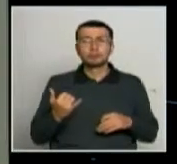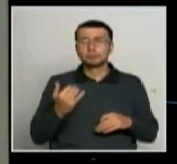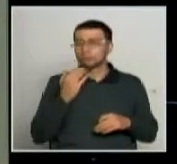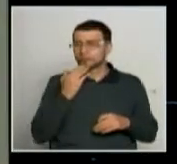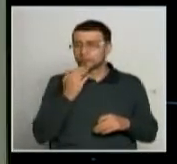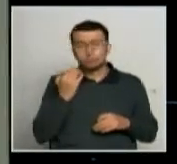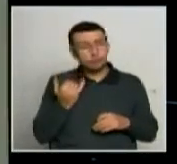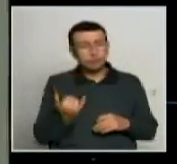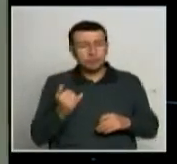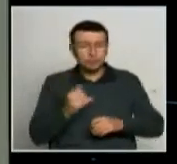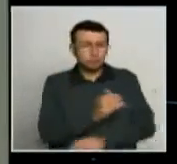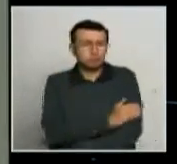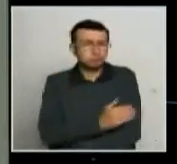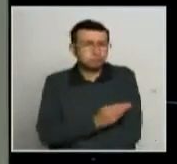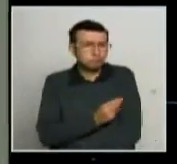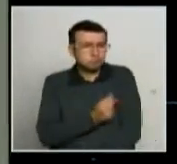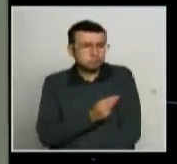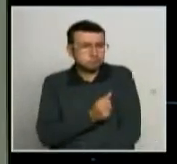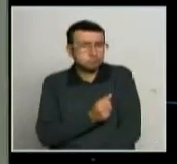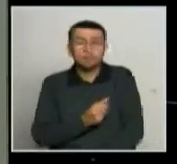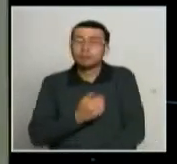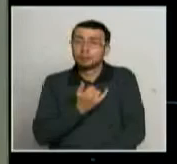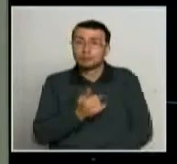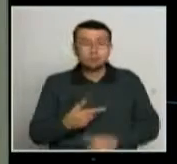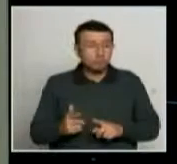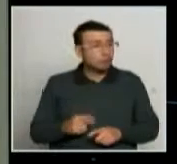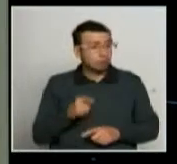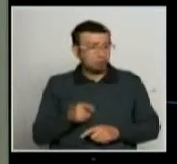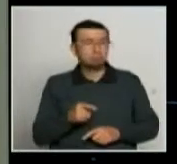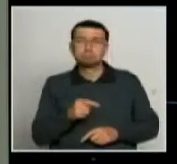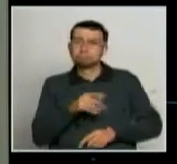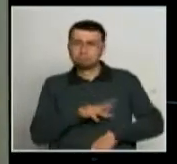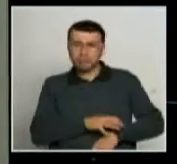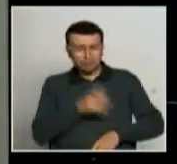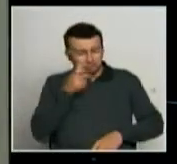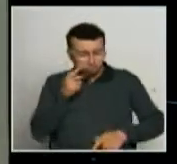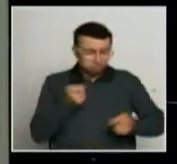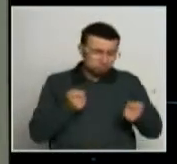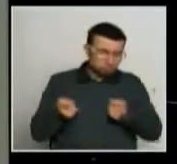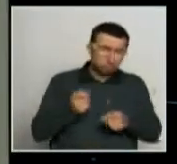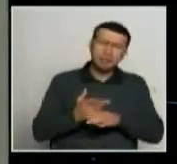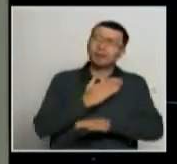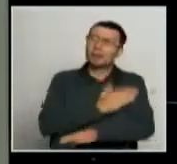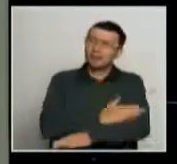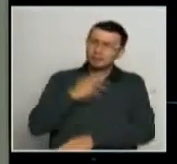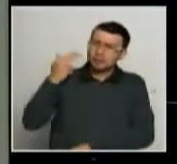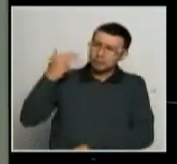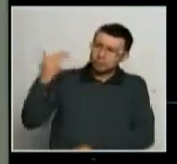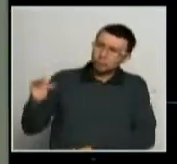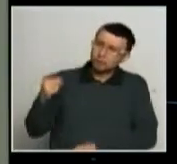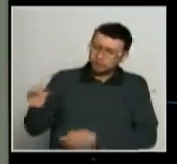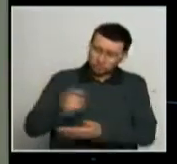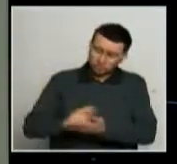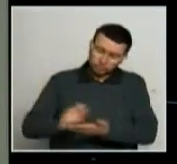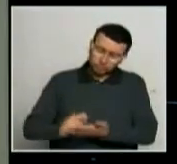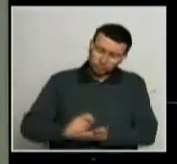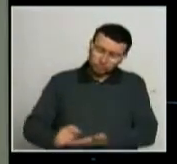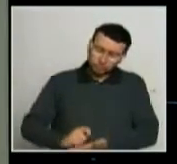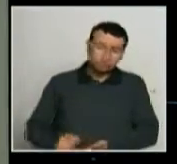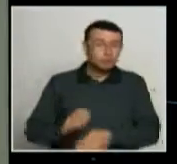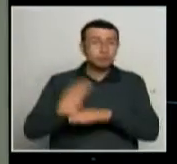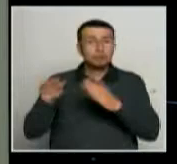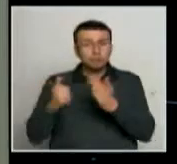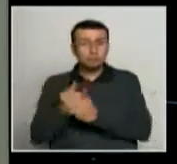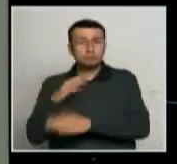presiones arteriales, es decir, esto está en manos de un médico, donde hubo una historia clínica completa que hacemos todos los